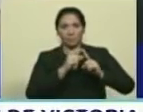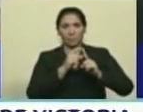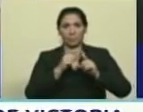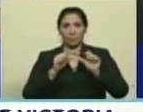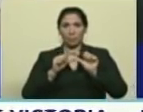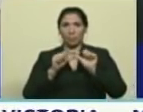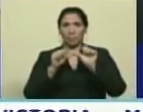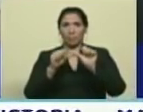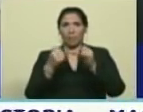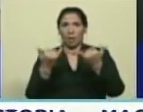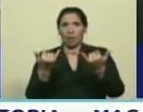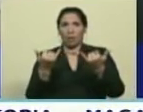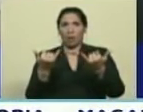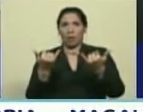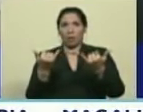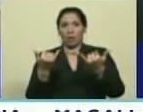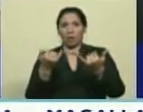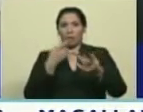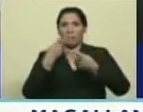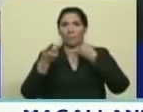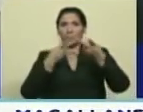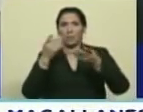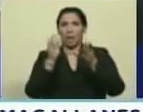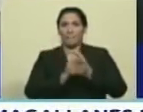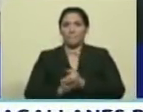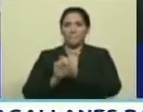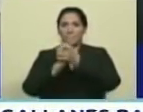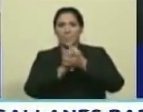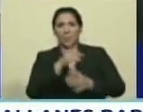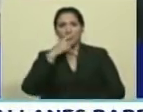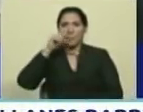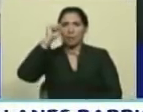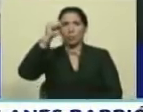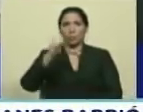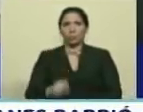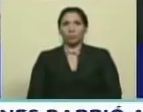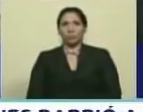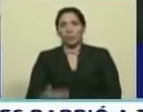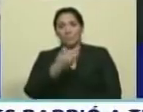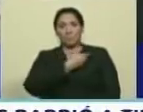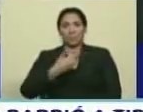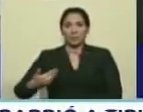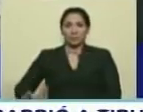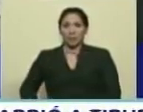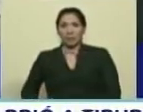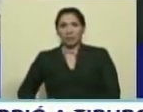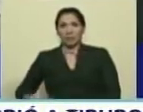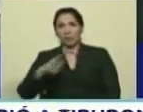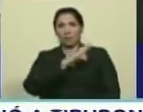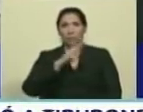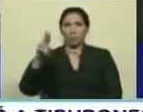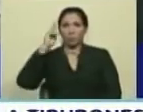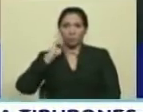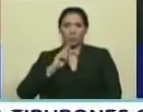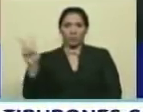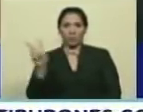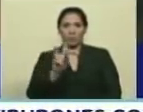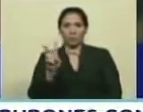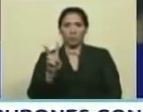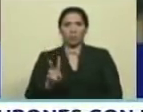continuación, hará uso de la palabra el compañero Nicolás Maduro Moros, presidente de la República Bolivariana de